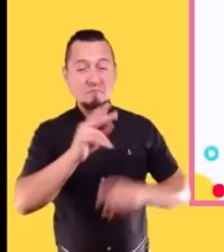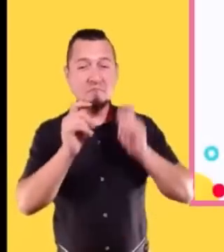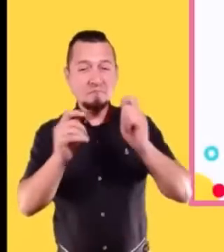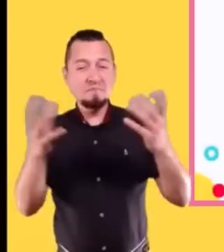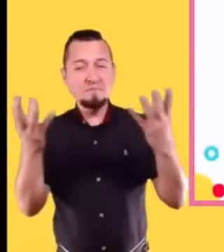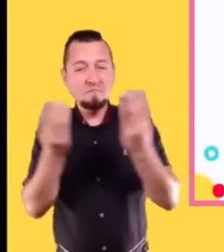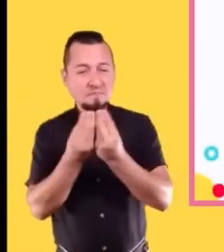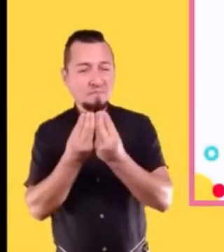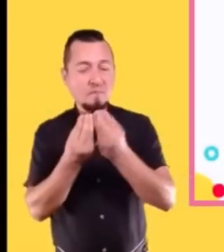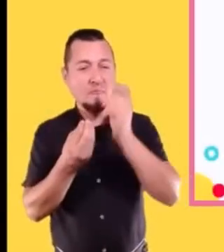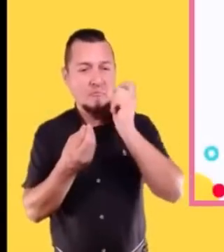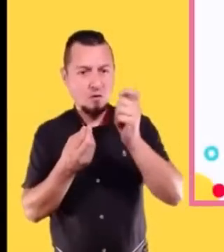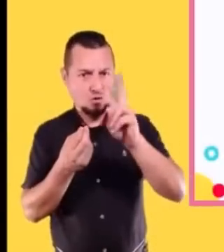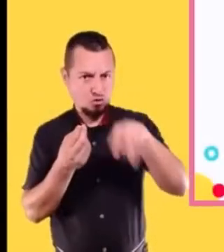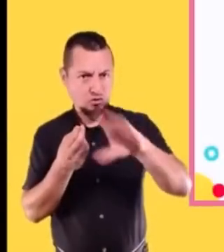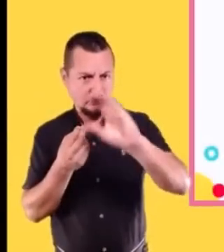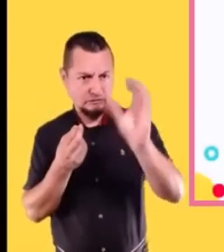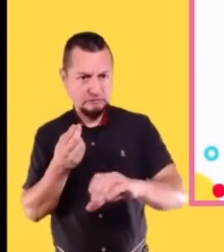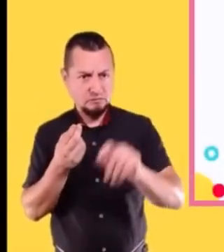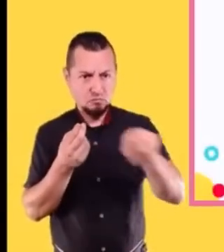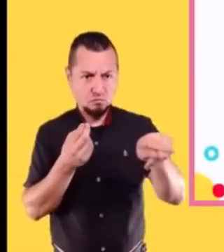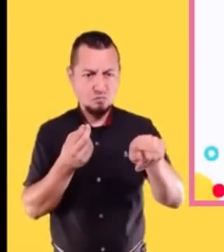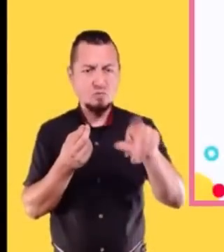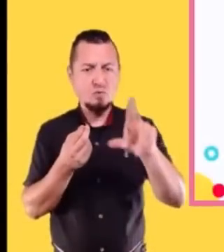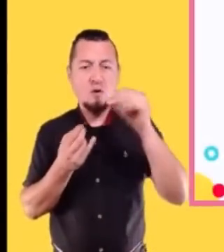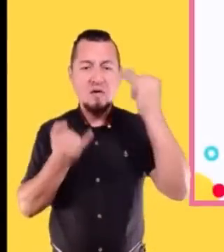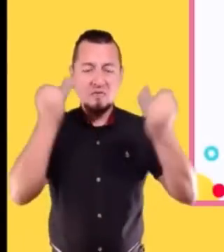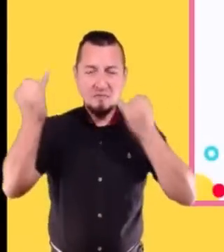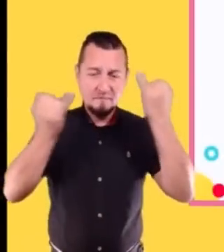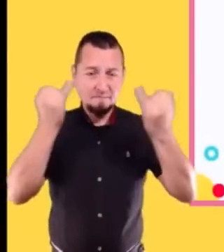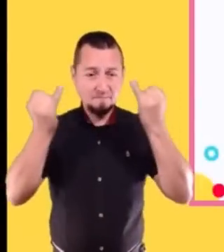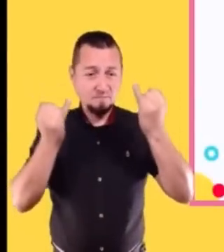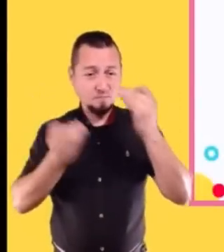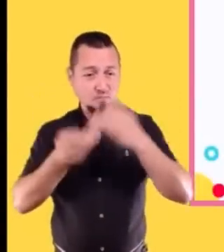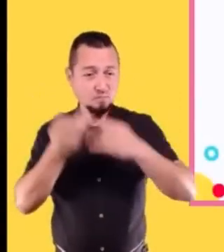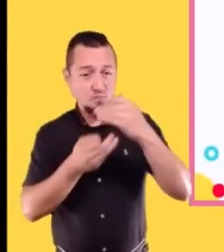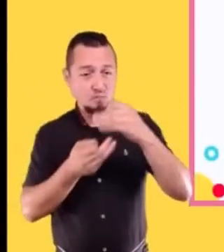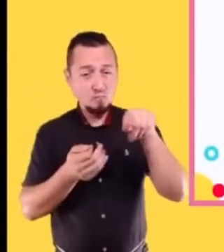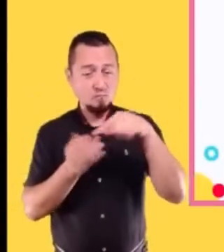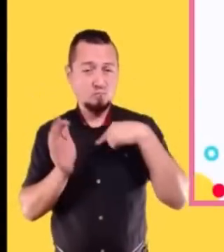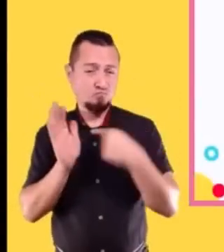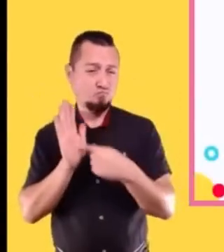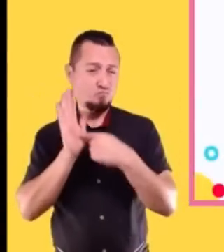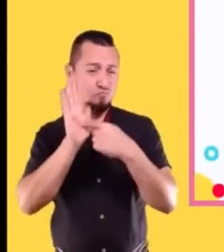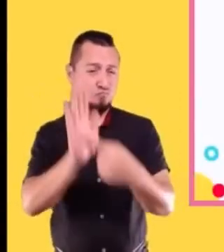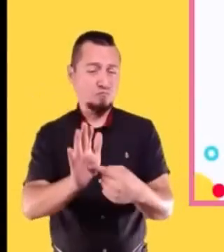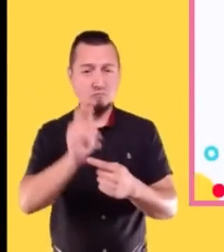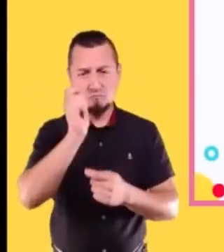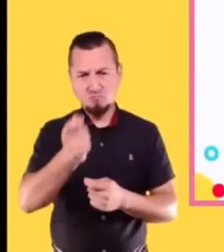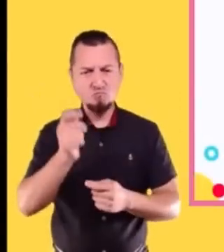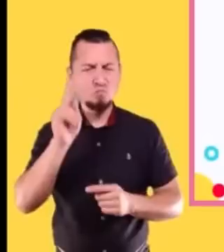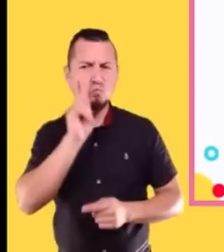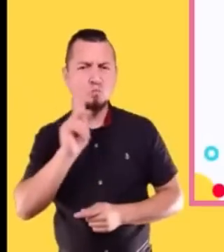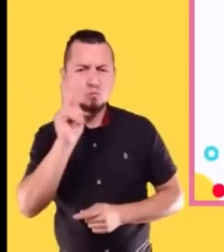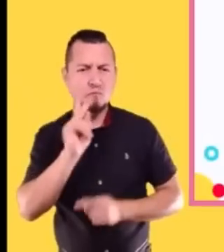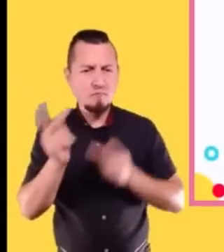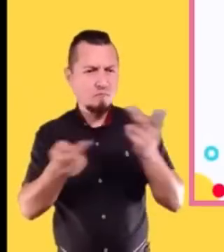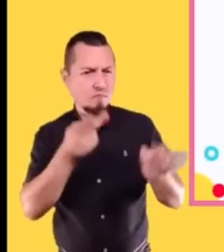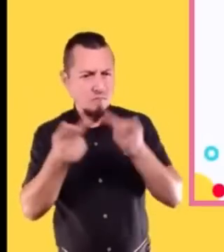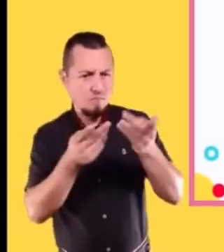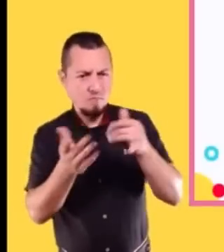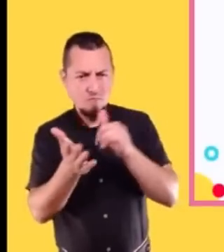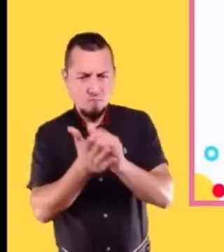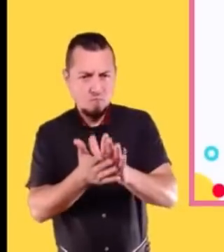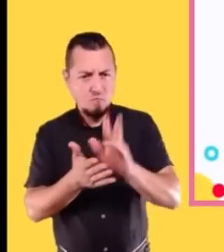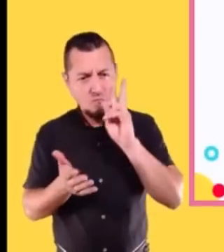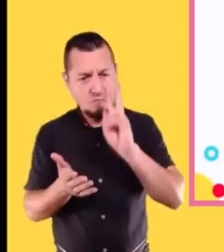son ciertos, otros son especulaciones. Todo lo que aquí vamos a presentar ha estado corroborado y se ha consultado con los libros impresos. Y por ejemplo, aquí hay